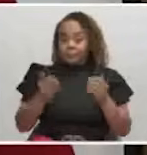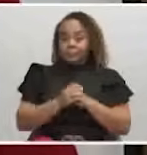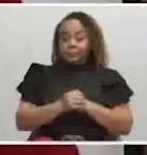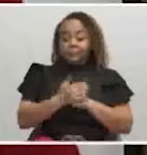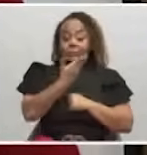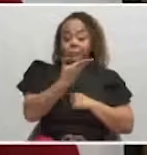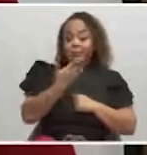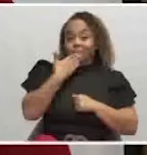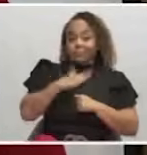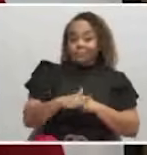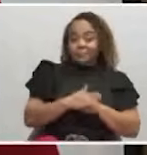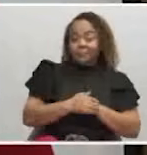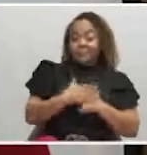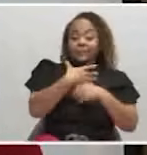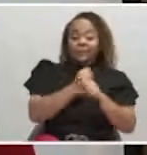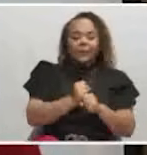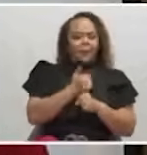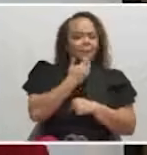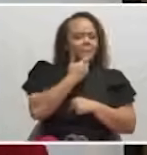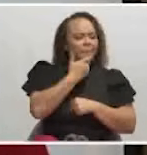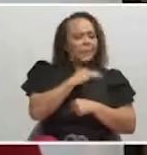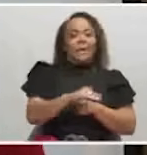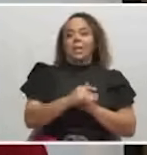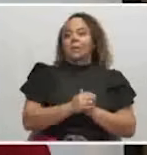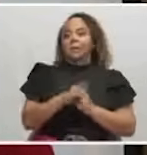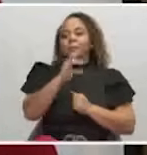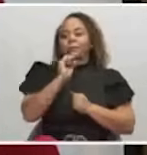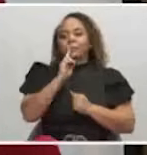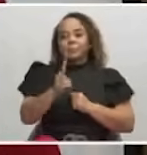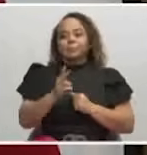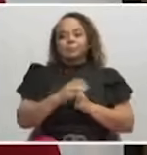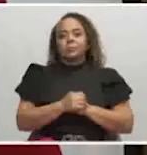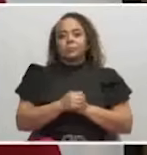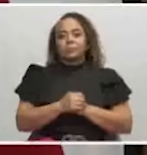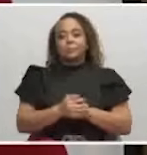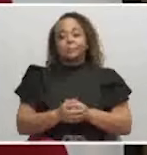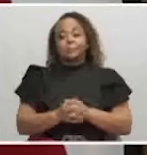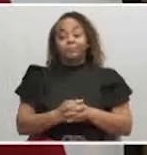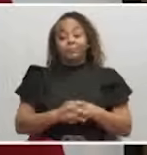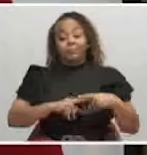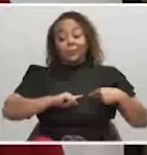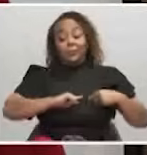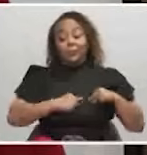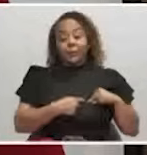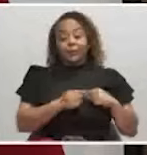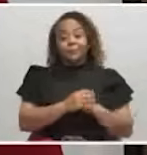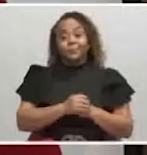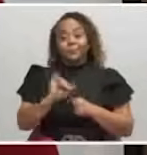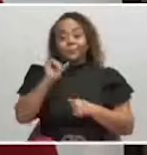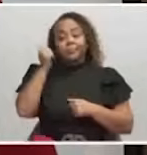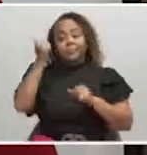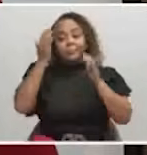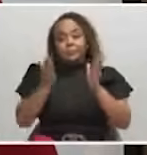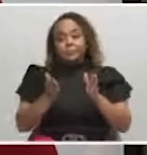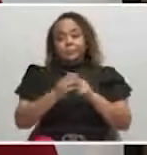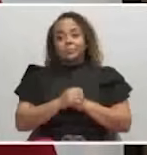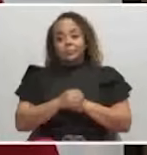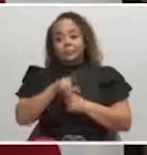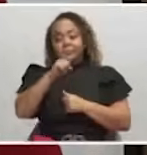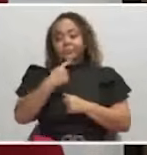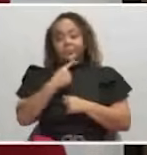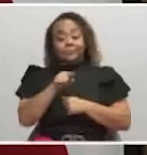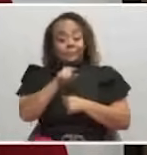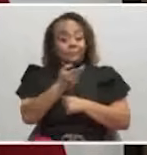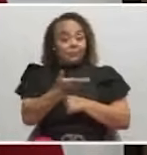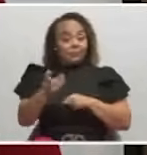cosas malas que se están haciendo muy malas y la verdad que duele uno como liguista tener que decir estas cosas,